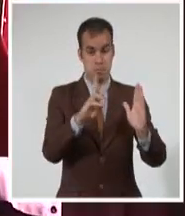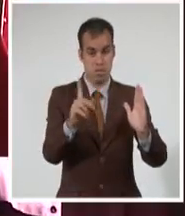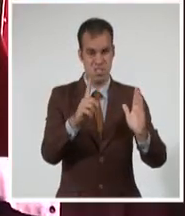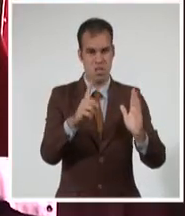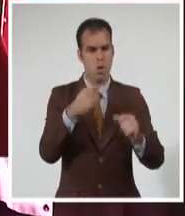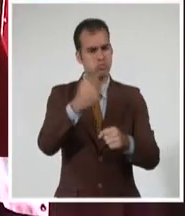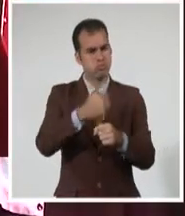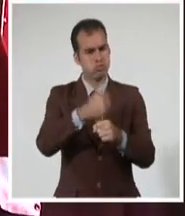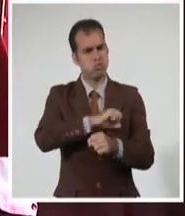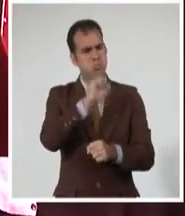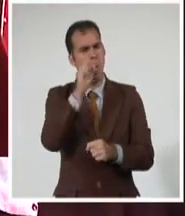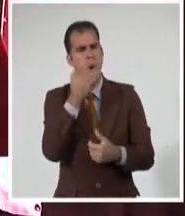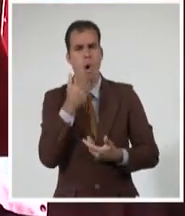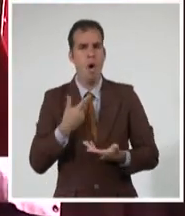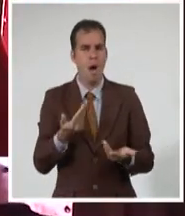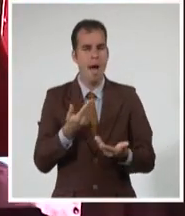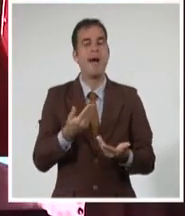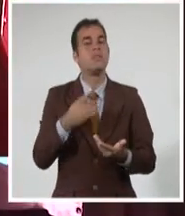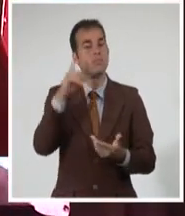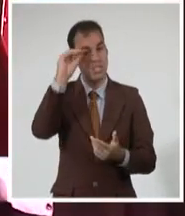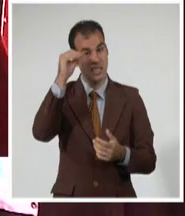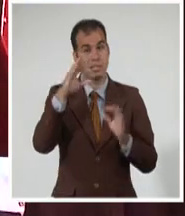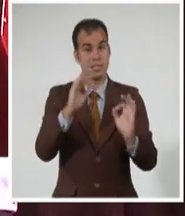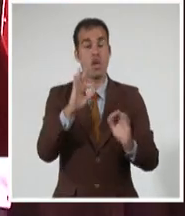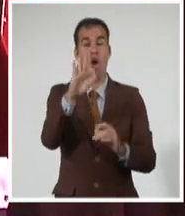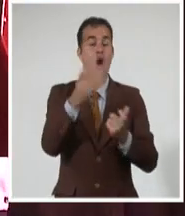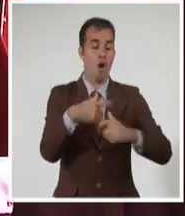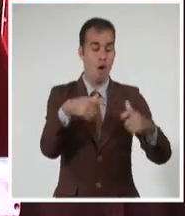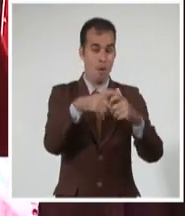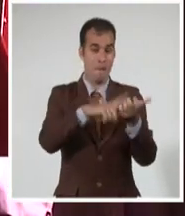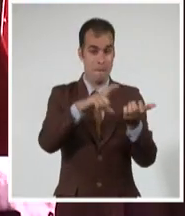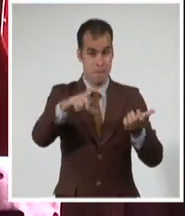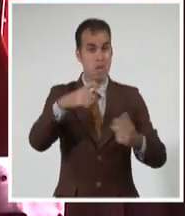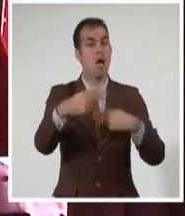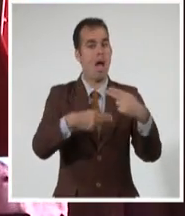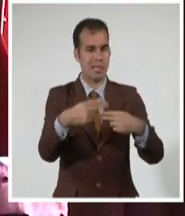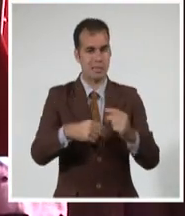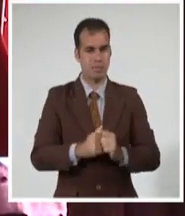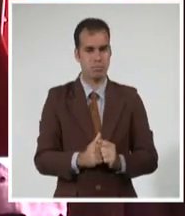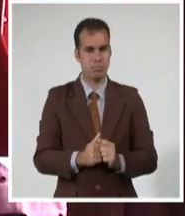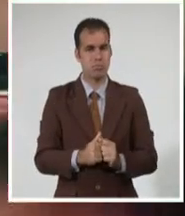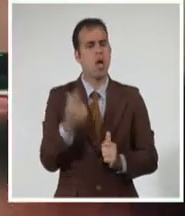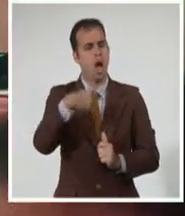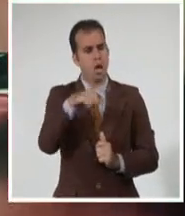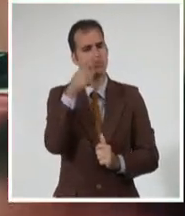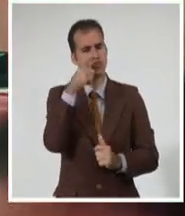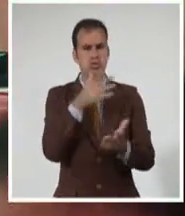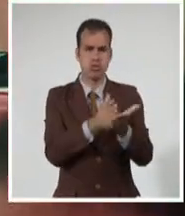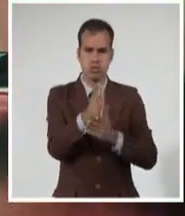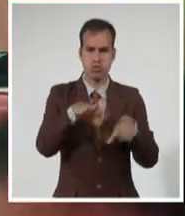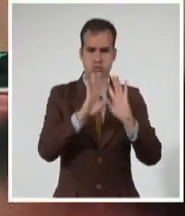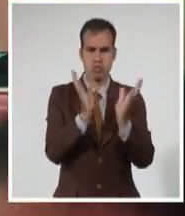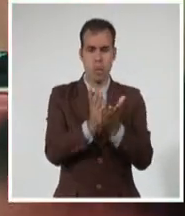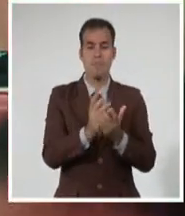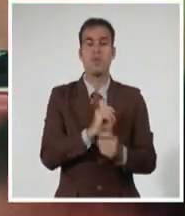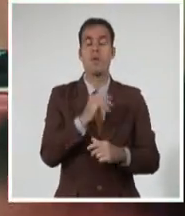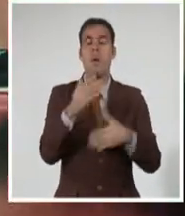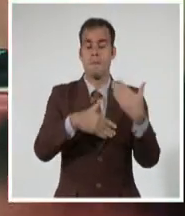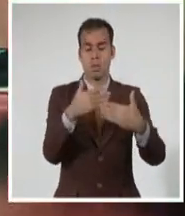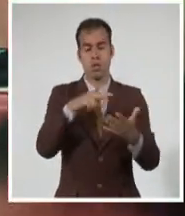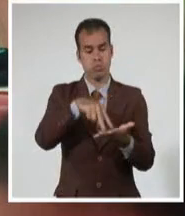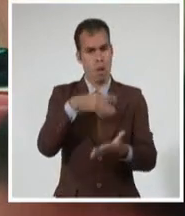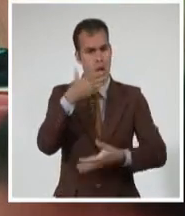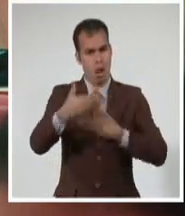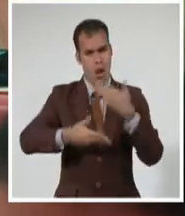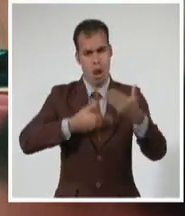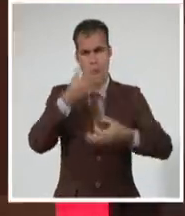cubano señaló la realización de un trascendental octavo congreso del partido al que se le dio continuidad, un proceso de rendición de cuenta de los